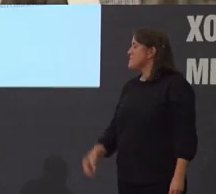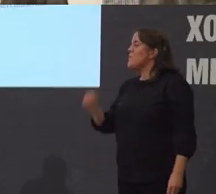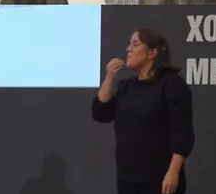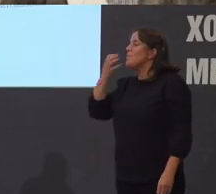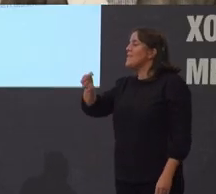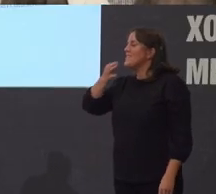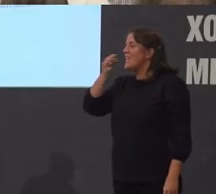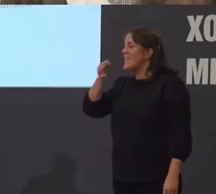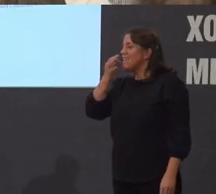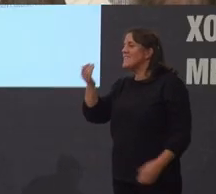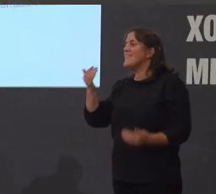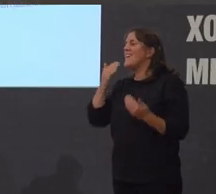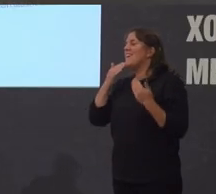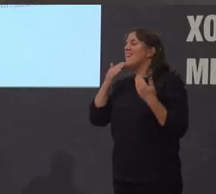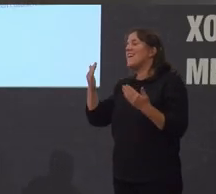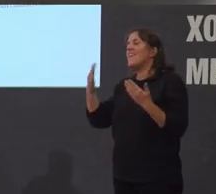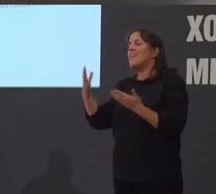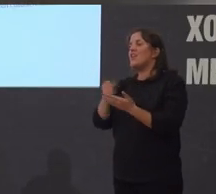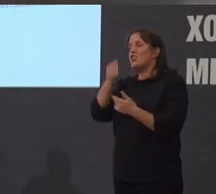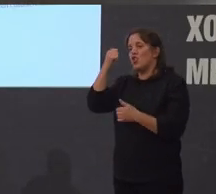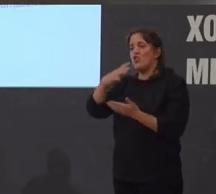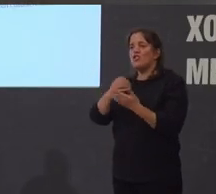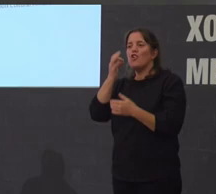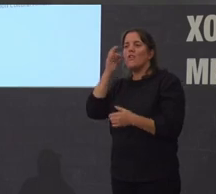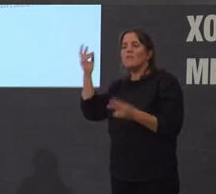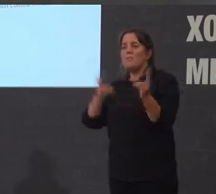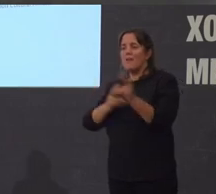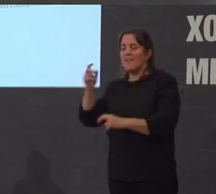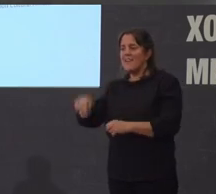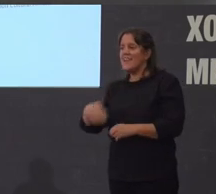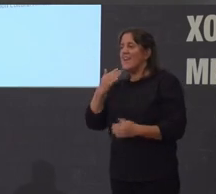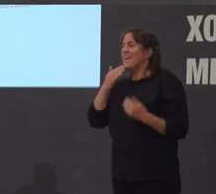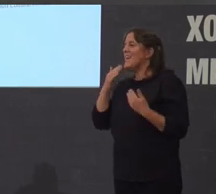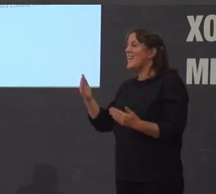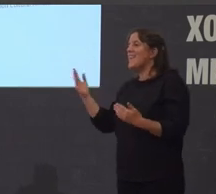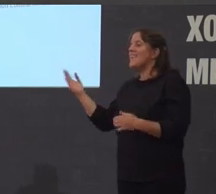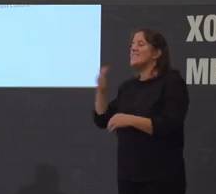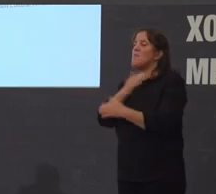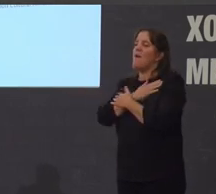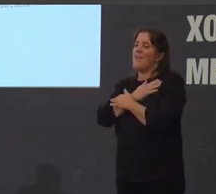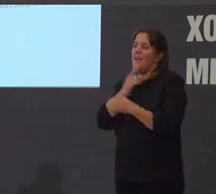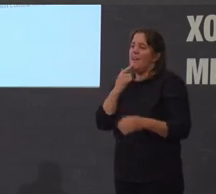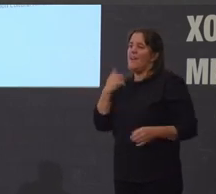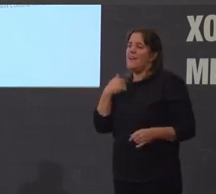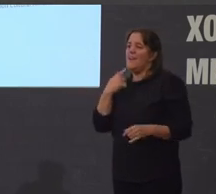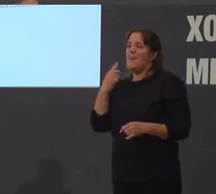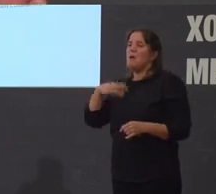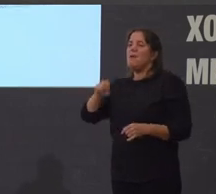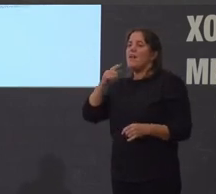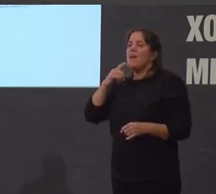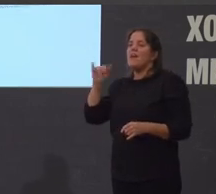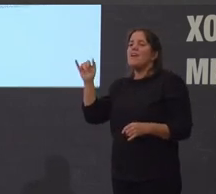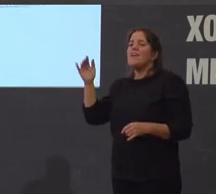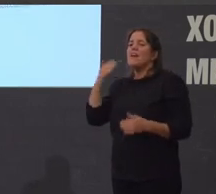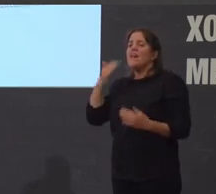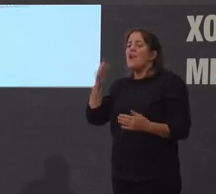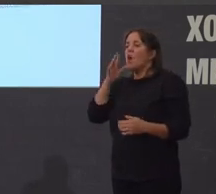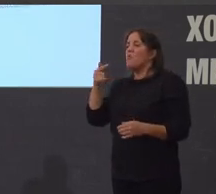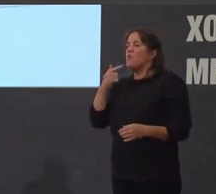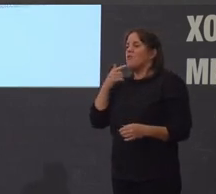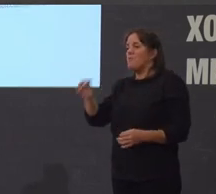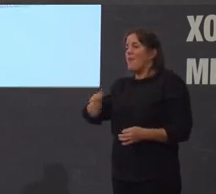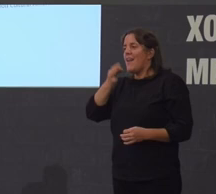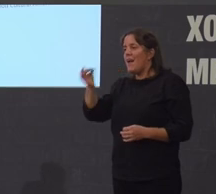las tardes gracias a todos a todos por asistir y gracias a maría por las palabras que me dedico